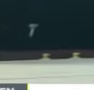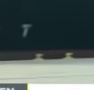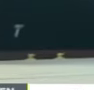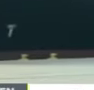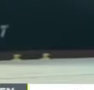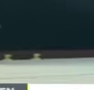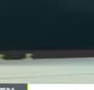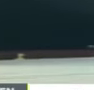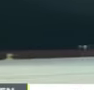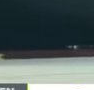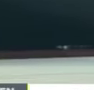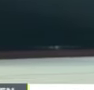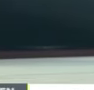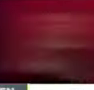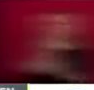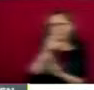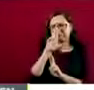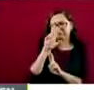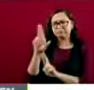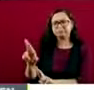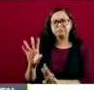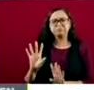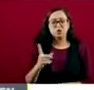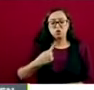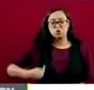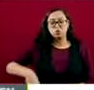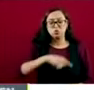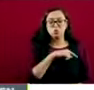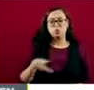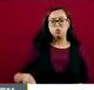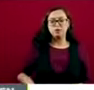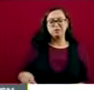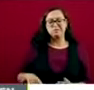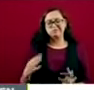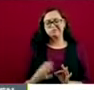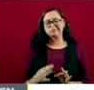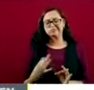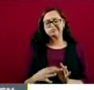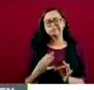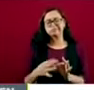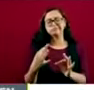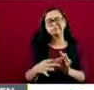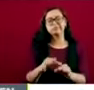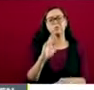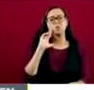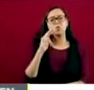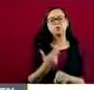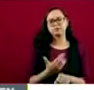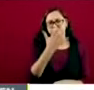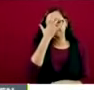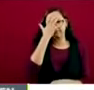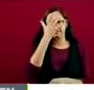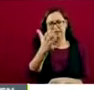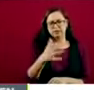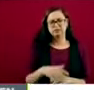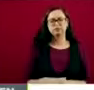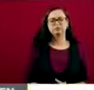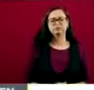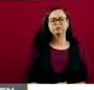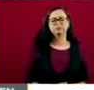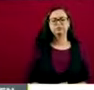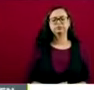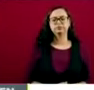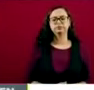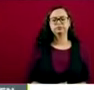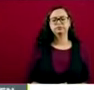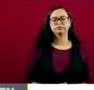el paso luce fortachón. Asimismo, dijo que los nuevos indicadores para medir la economía mexicana tienen que ver con la forma en la que se distribuye la